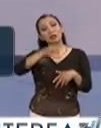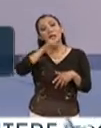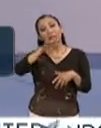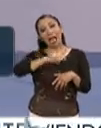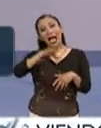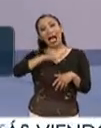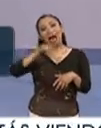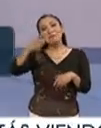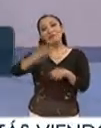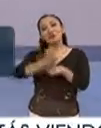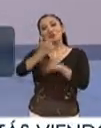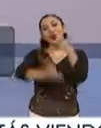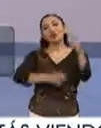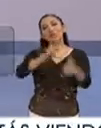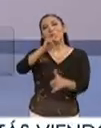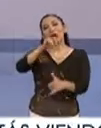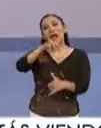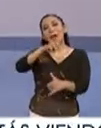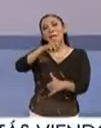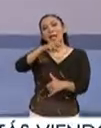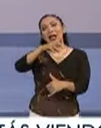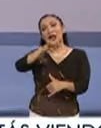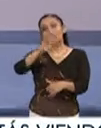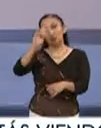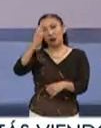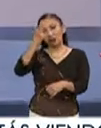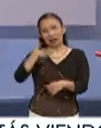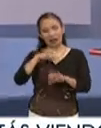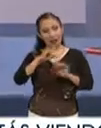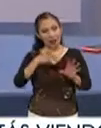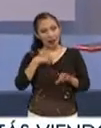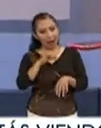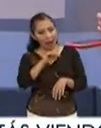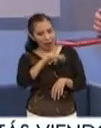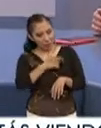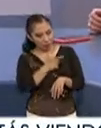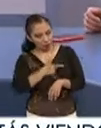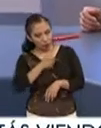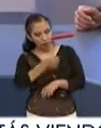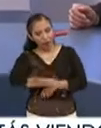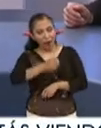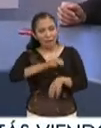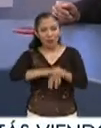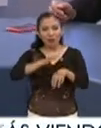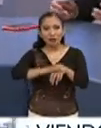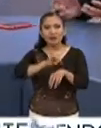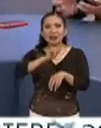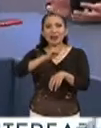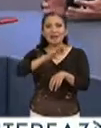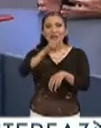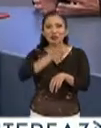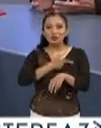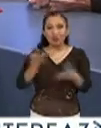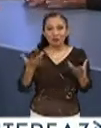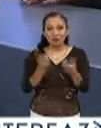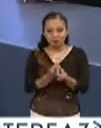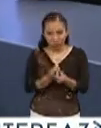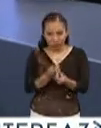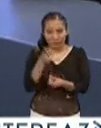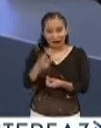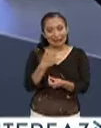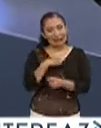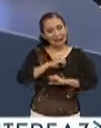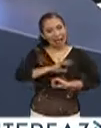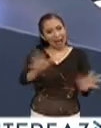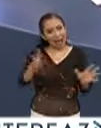están llevando a cabo los primeros Juegos Panamericanos Universitarios. Jorge. Así es, Ana, qué gusto saludarte. Amigos de Interfaz, un placer estar con ustedes. Y